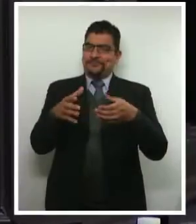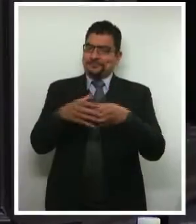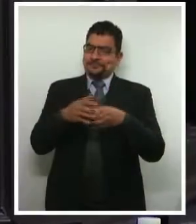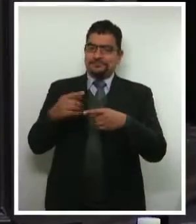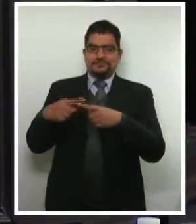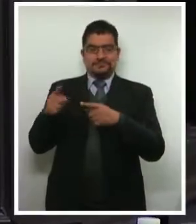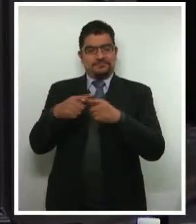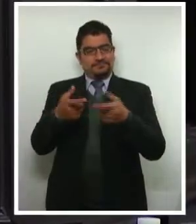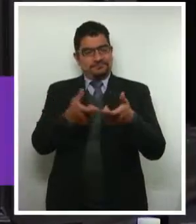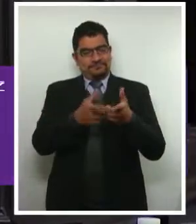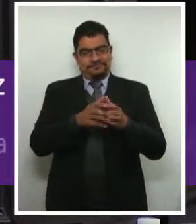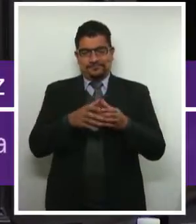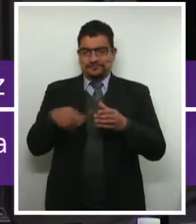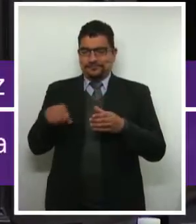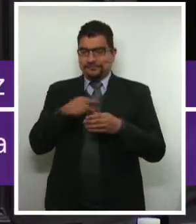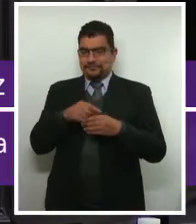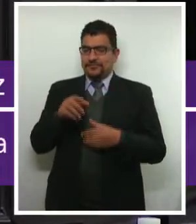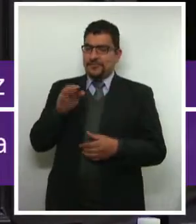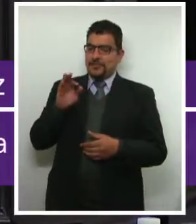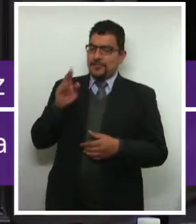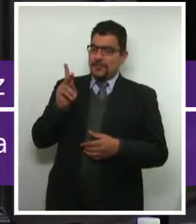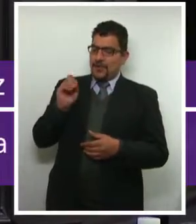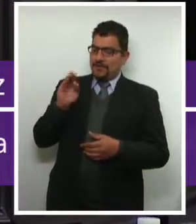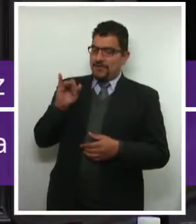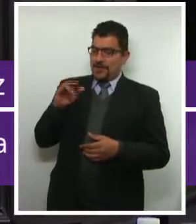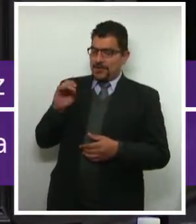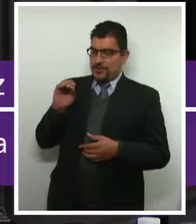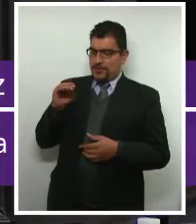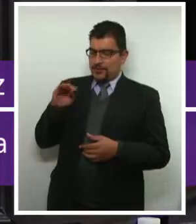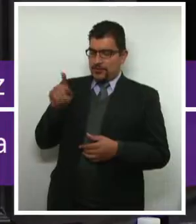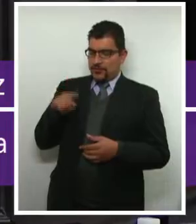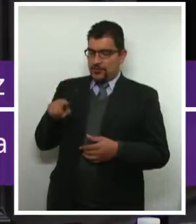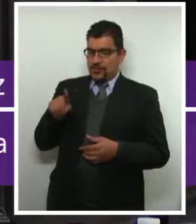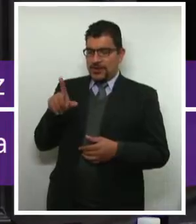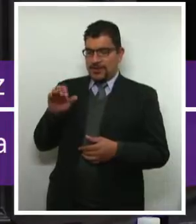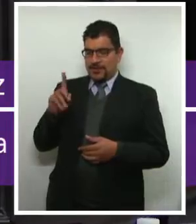que Porfirio Muñoz Ledo